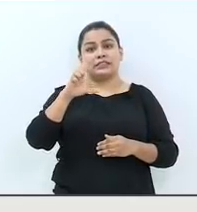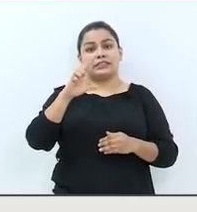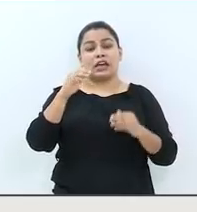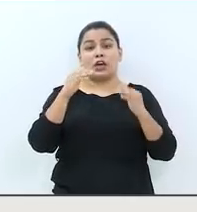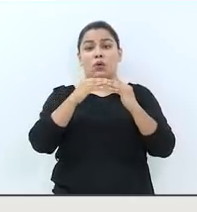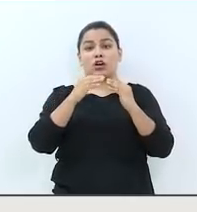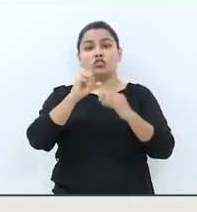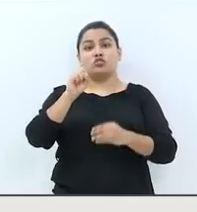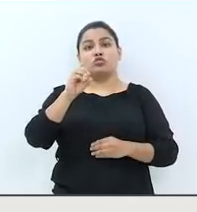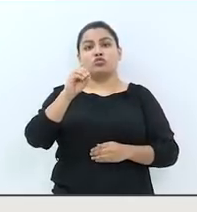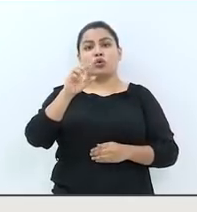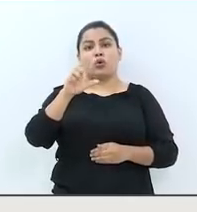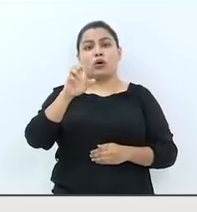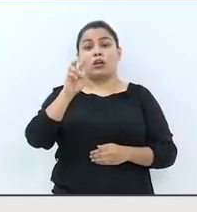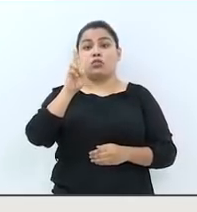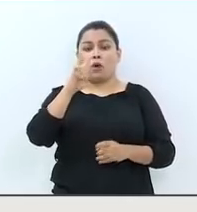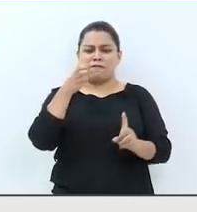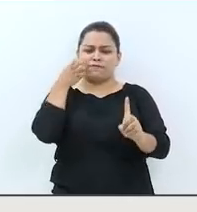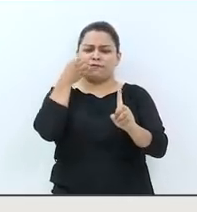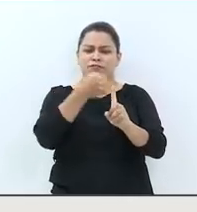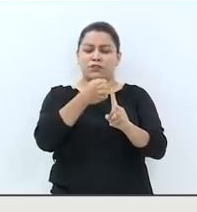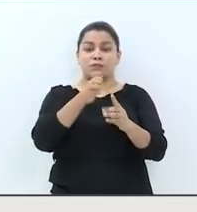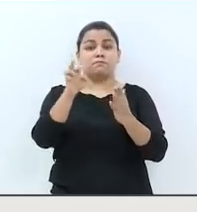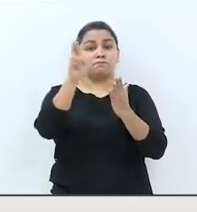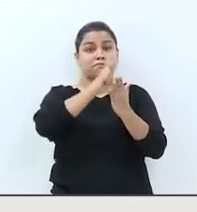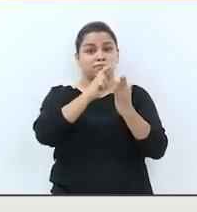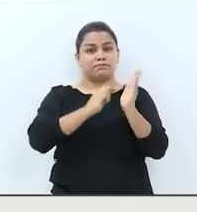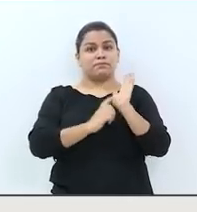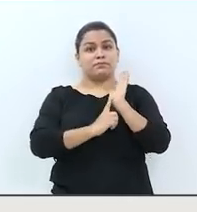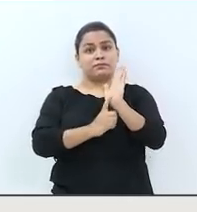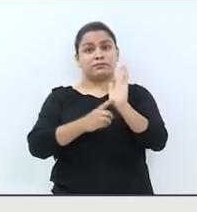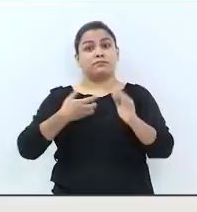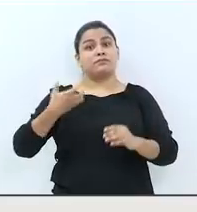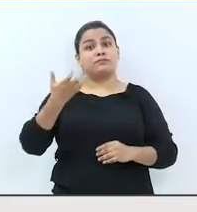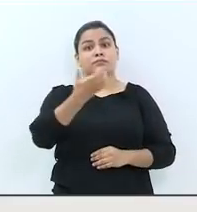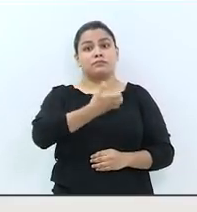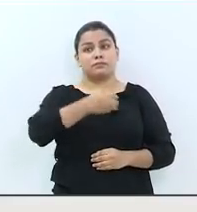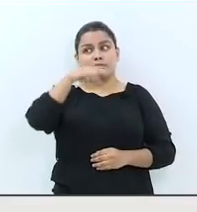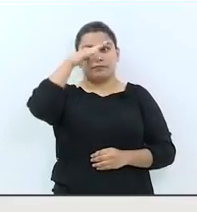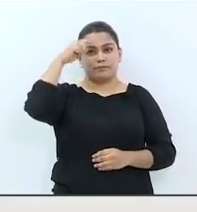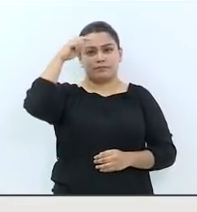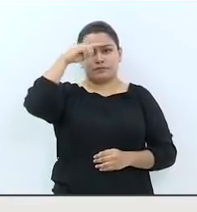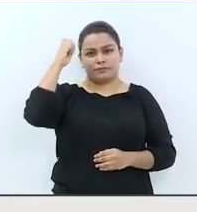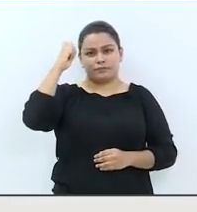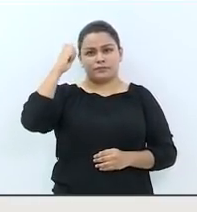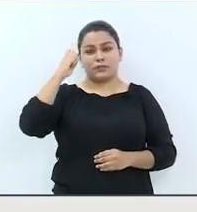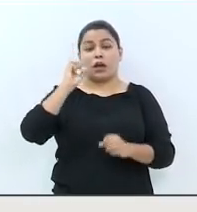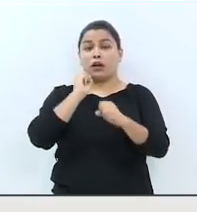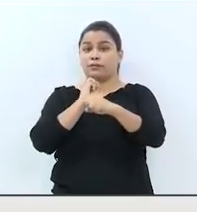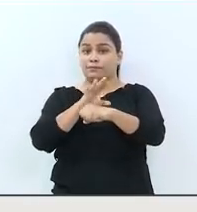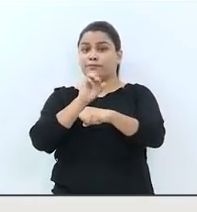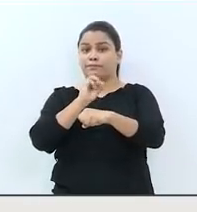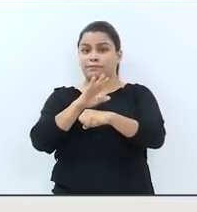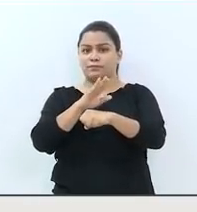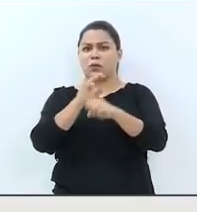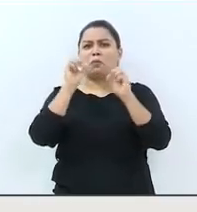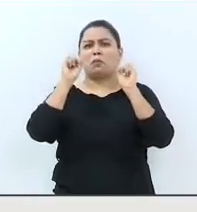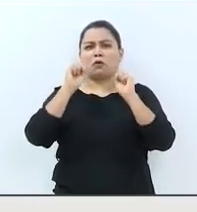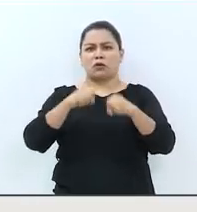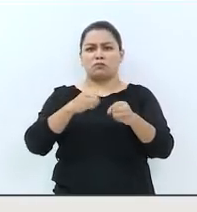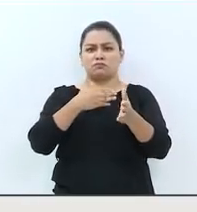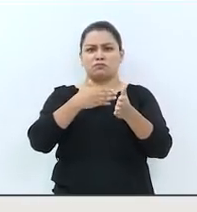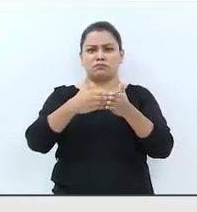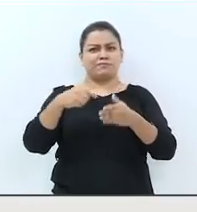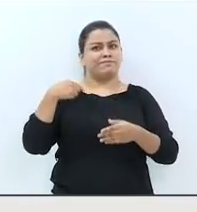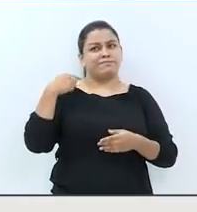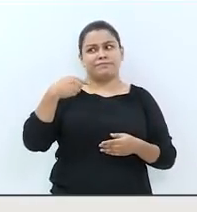por Sole, que son dos enfoques que hemos revisado y que representan nuestros marcos de trabajo, es recomendable que podamos